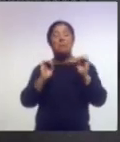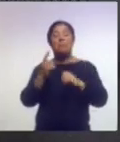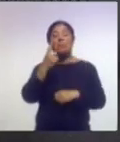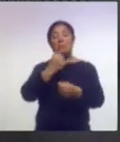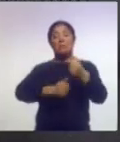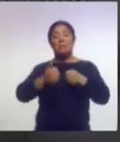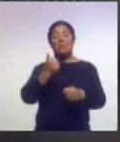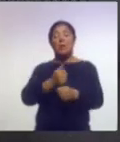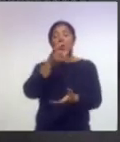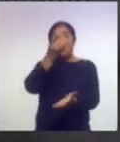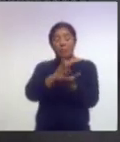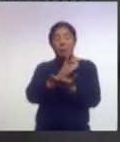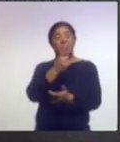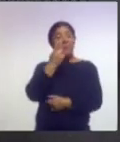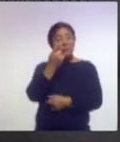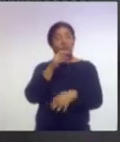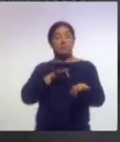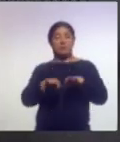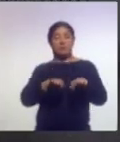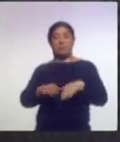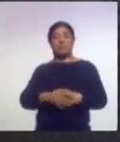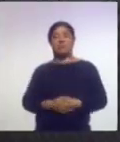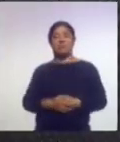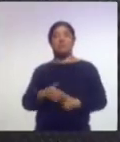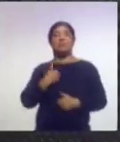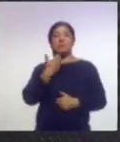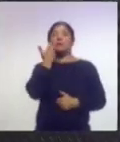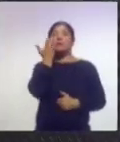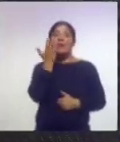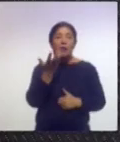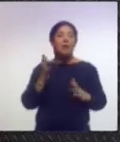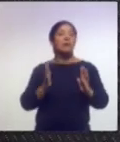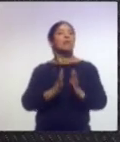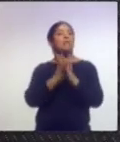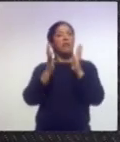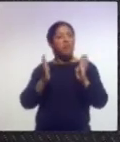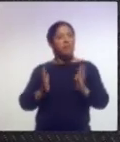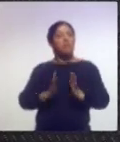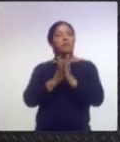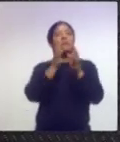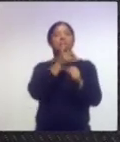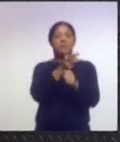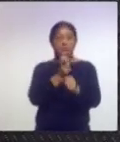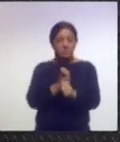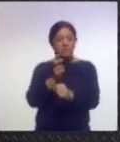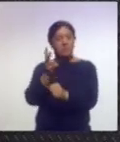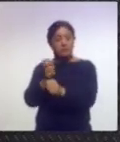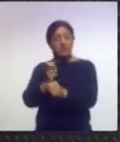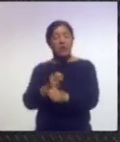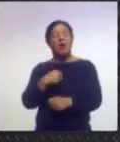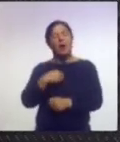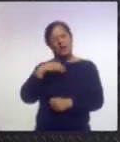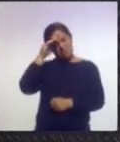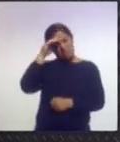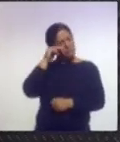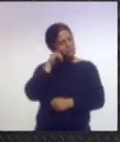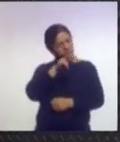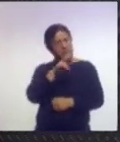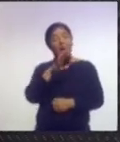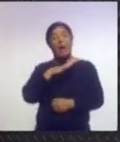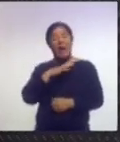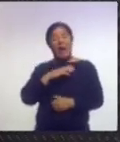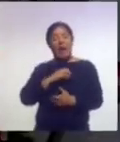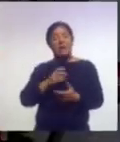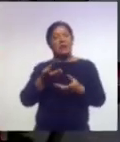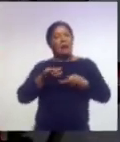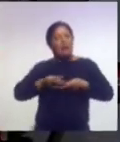trabajo registrado de esta entidad y pues queremos que participen, queremos invitarlos. Yo creo que hay calidad en los trabajos que están publicando